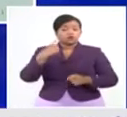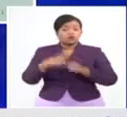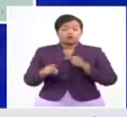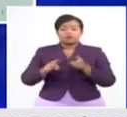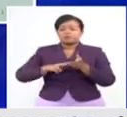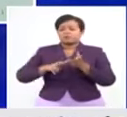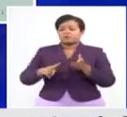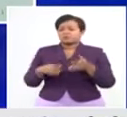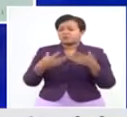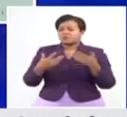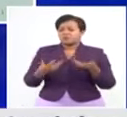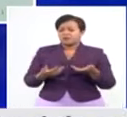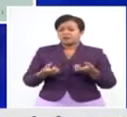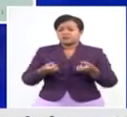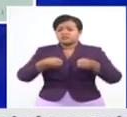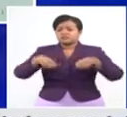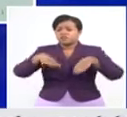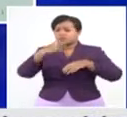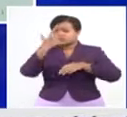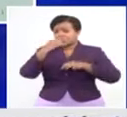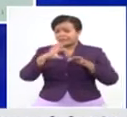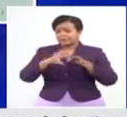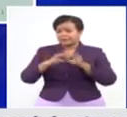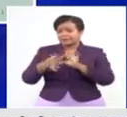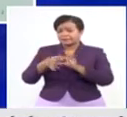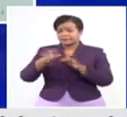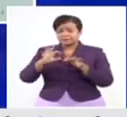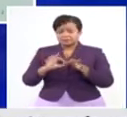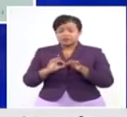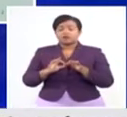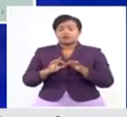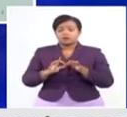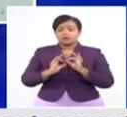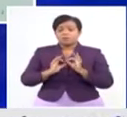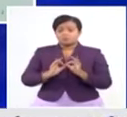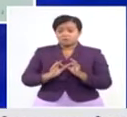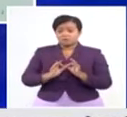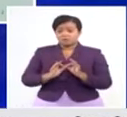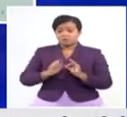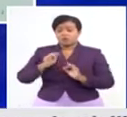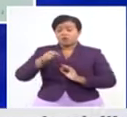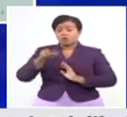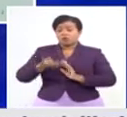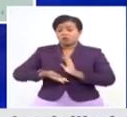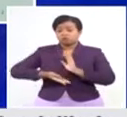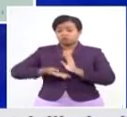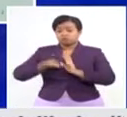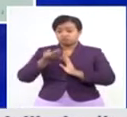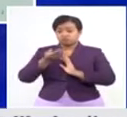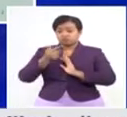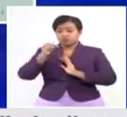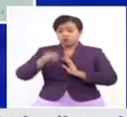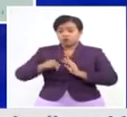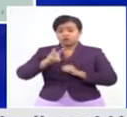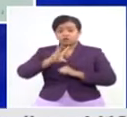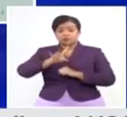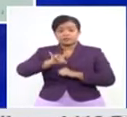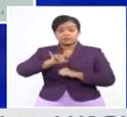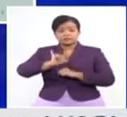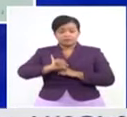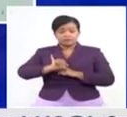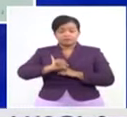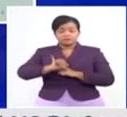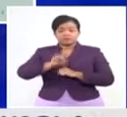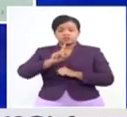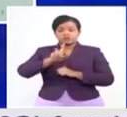cuál es la situación de Artemisa. Artemisa con 396 casos autóctonos en esta jornada, 129